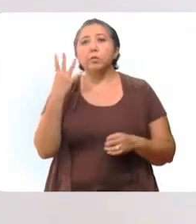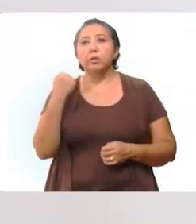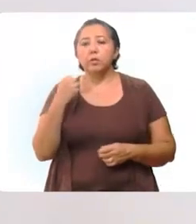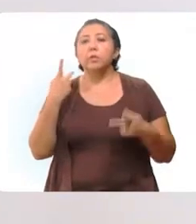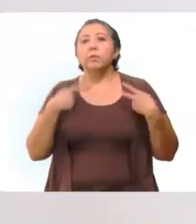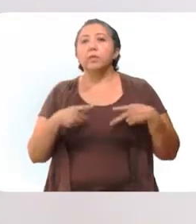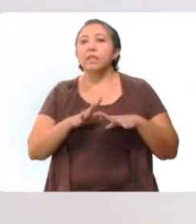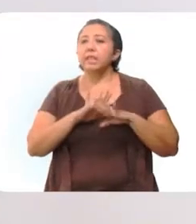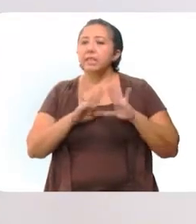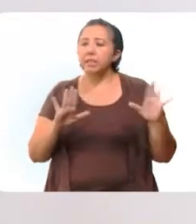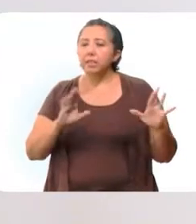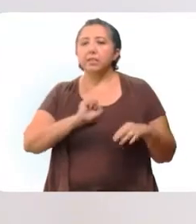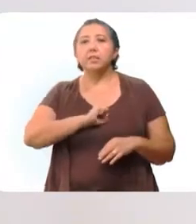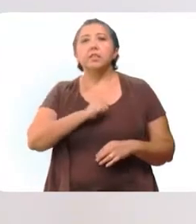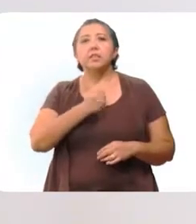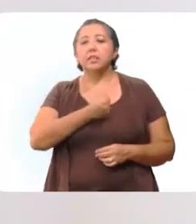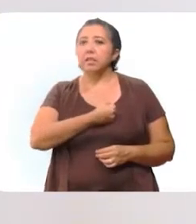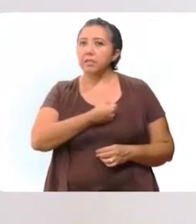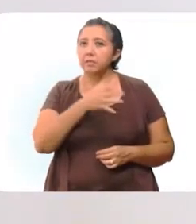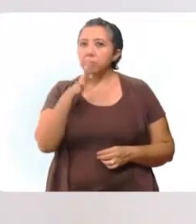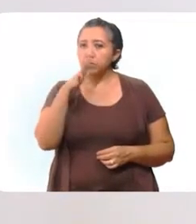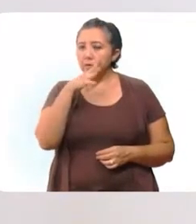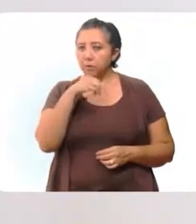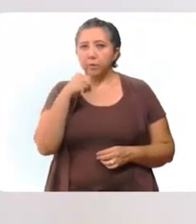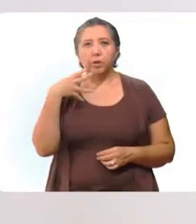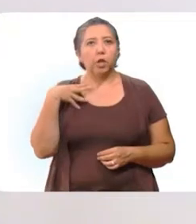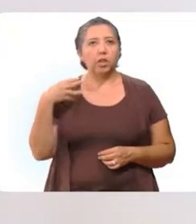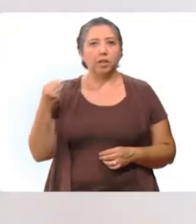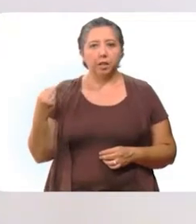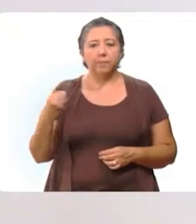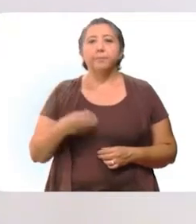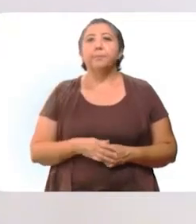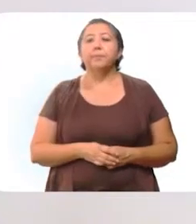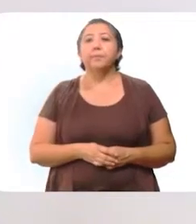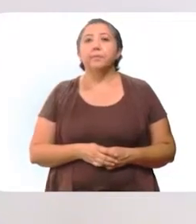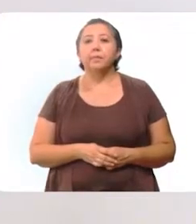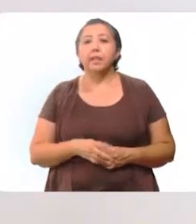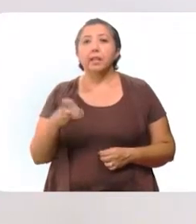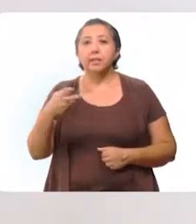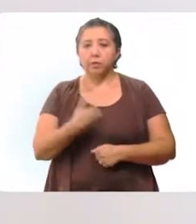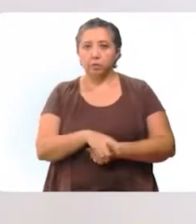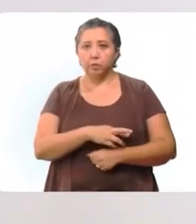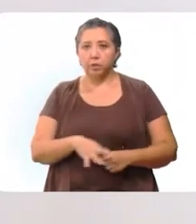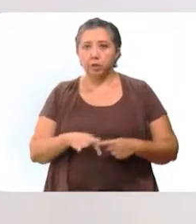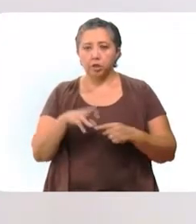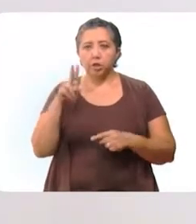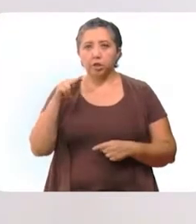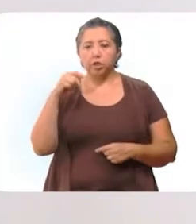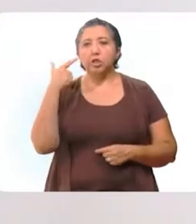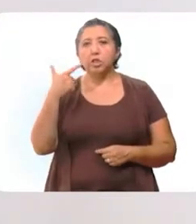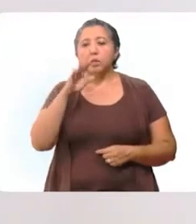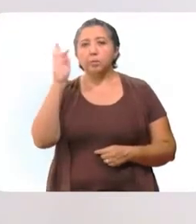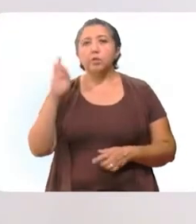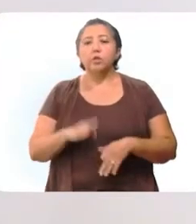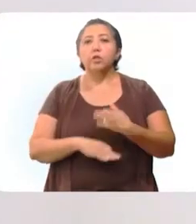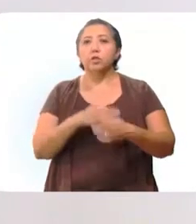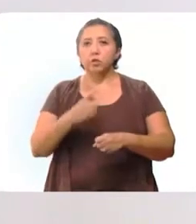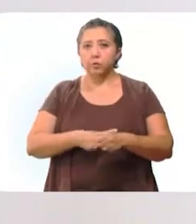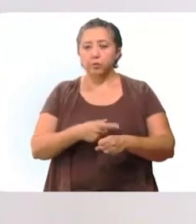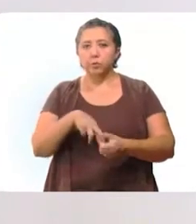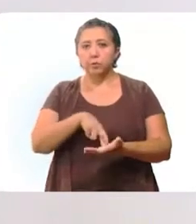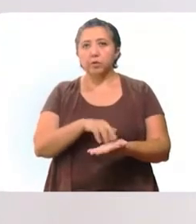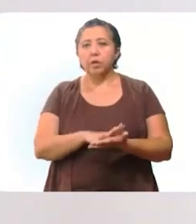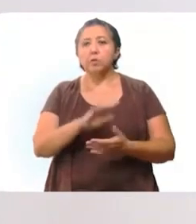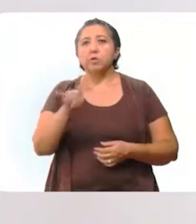32.759 pacientes ya se recuperaron, no presentan síntomas ni pueden contagiar. Esta cifra representa el 87% del total